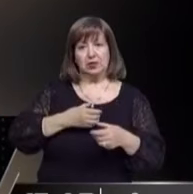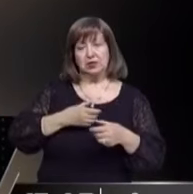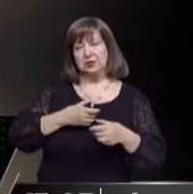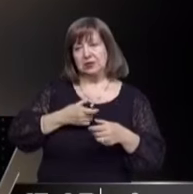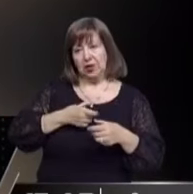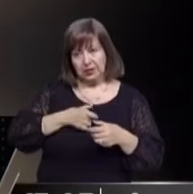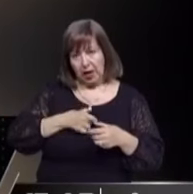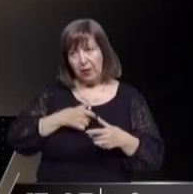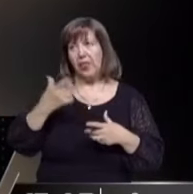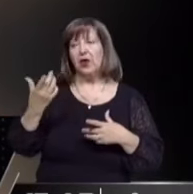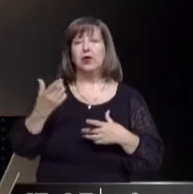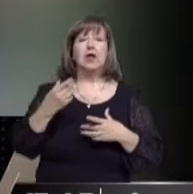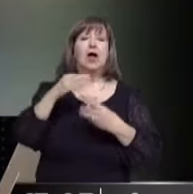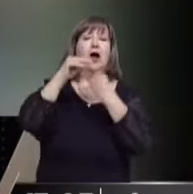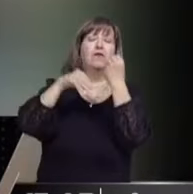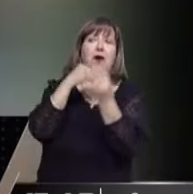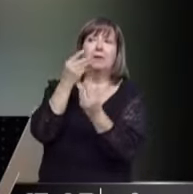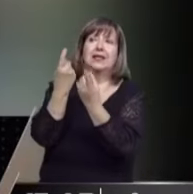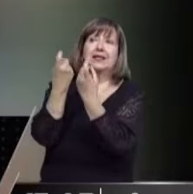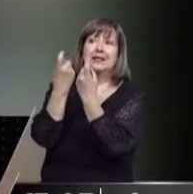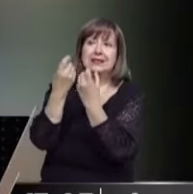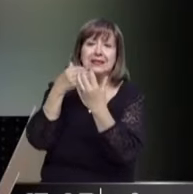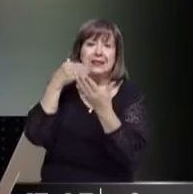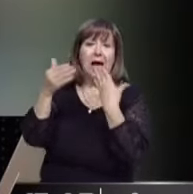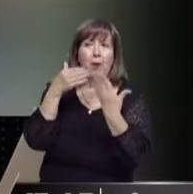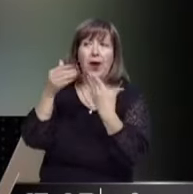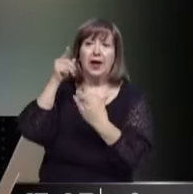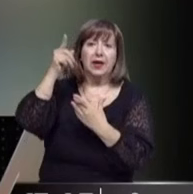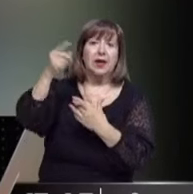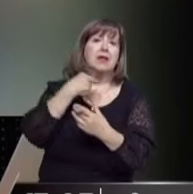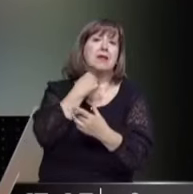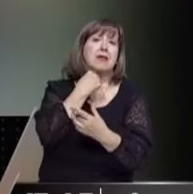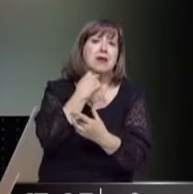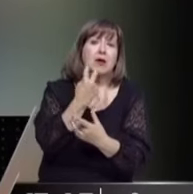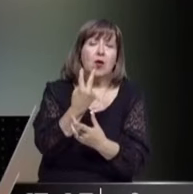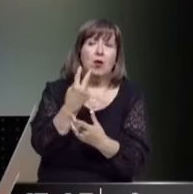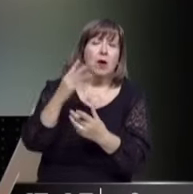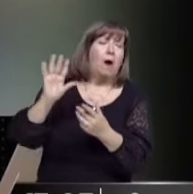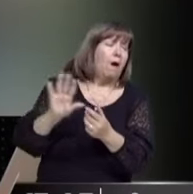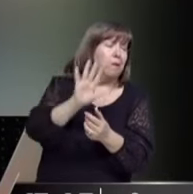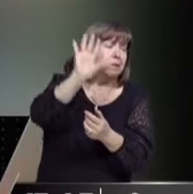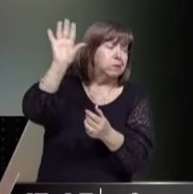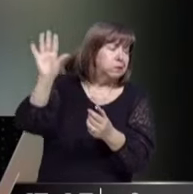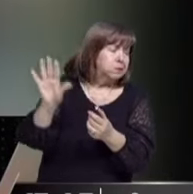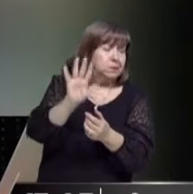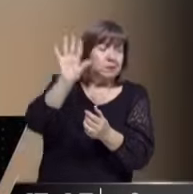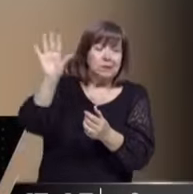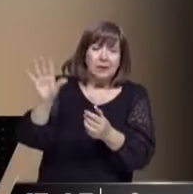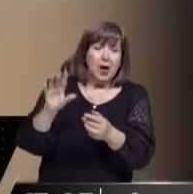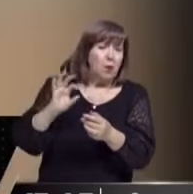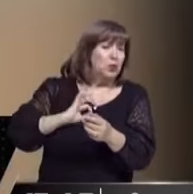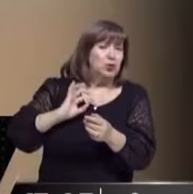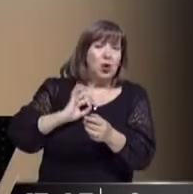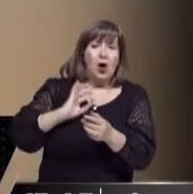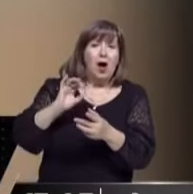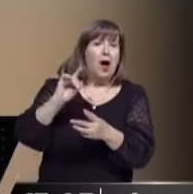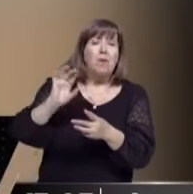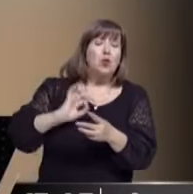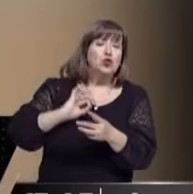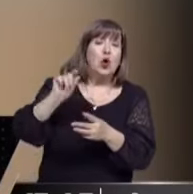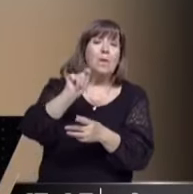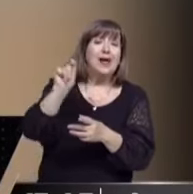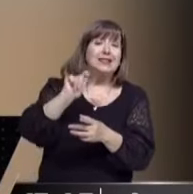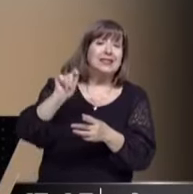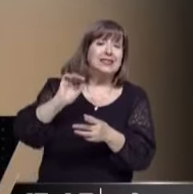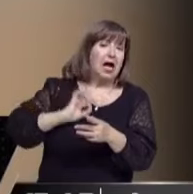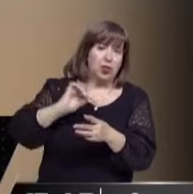comunicar, quiere tener noticias día tras día, o por lo menos una vez a la semana, de cómo está Alejo, su estado de salud, su peso y